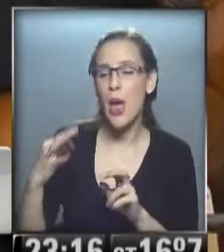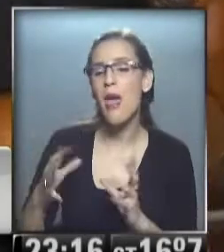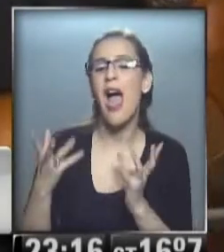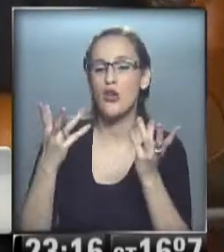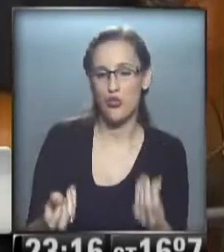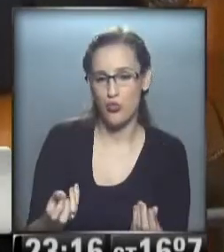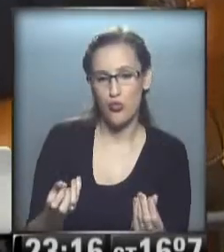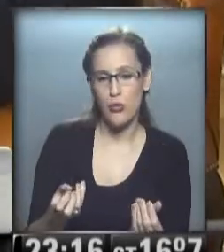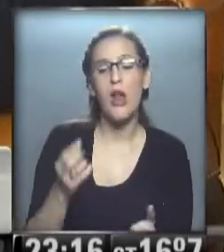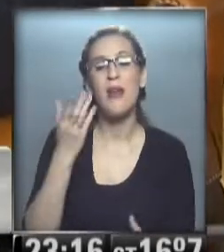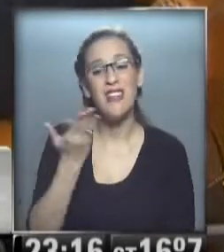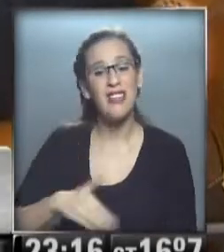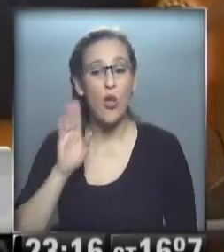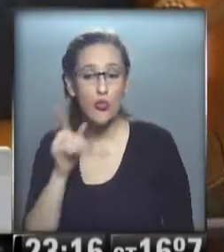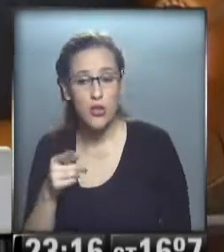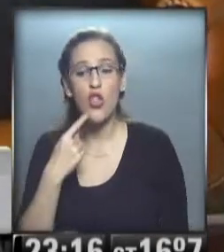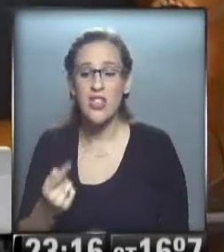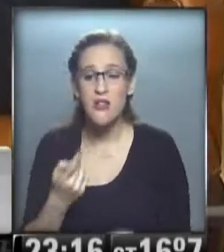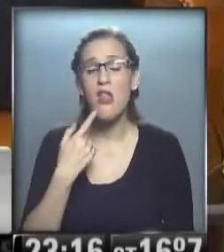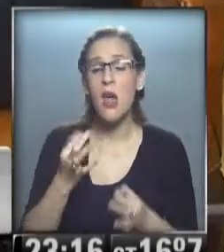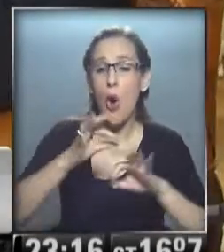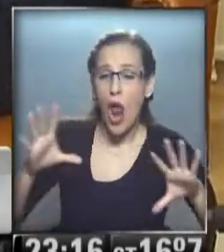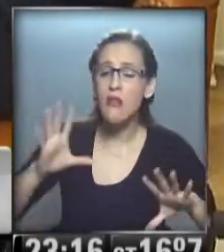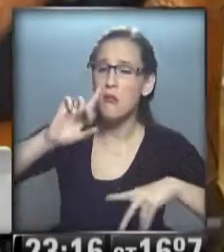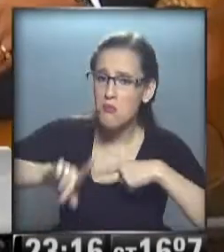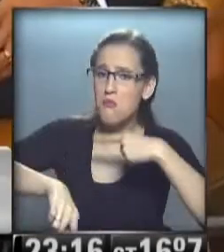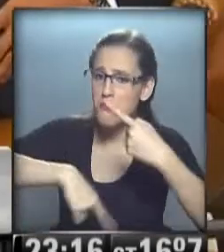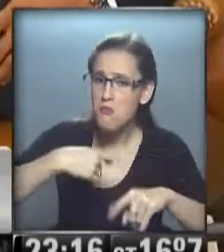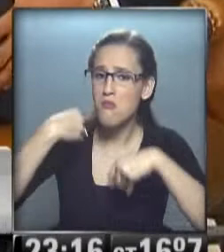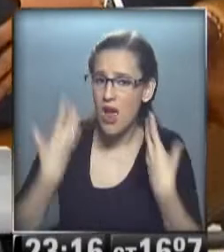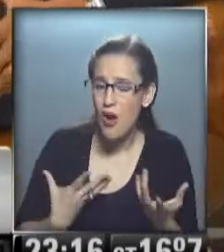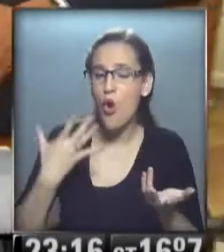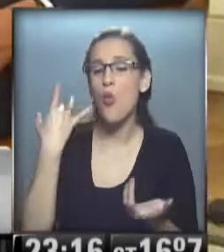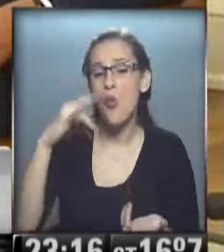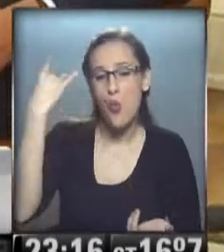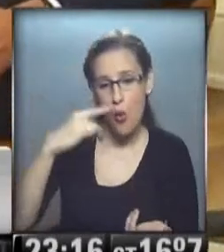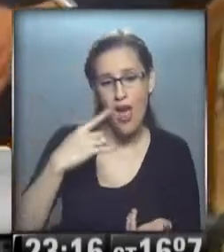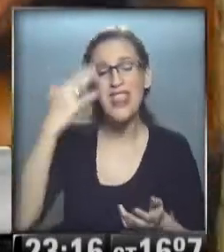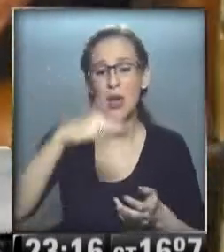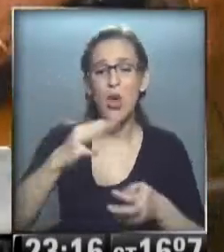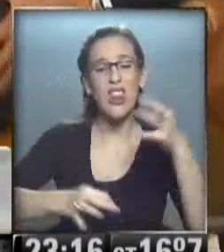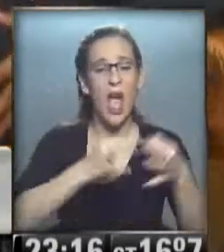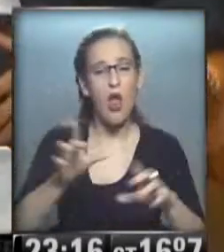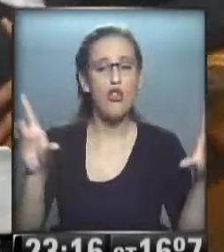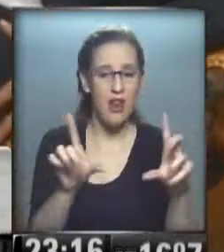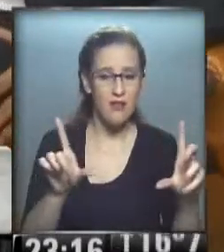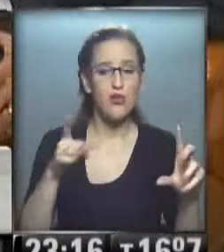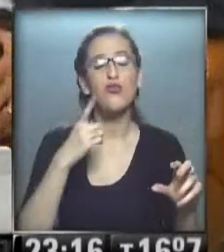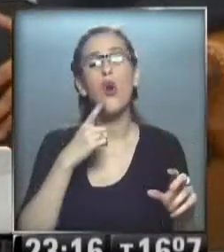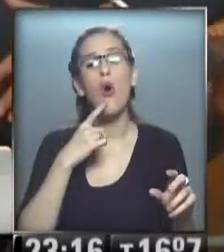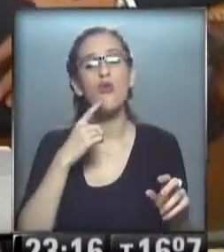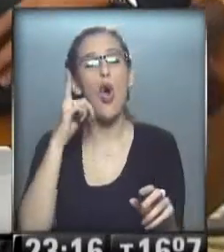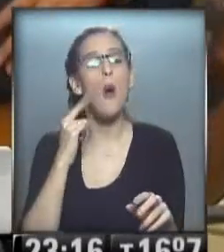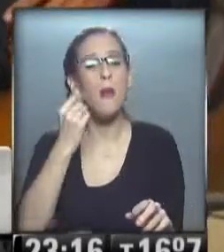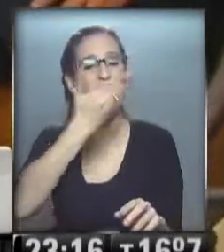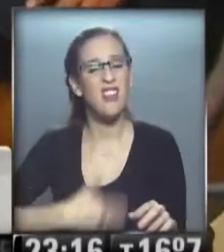En tanto, Obama destacó los avances democráticos en Uruguay. Más temprano, en diálogo con la prensa, el presidente uruguayo se refirió a la